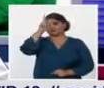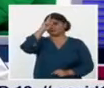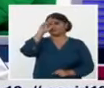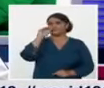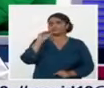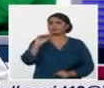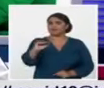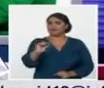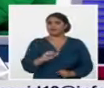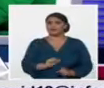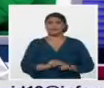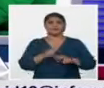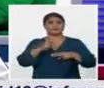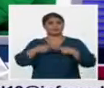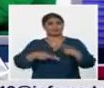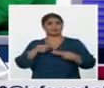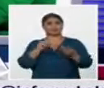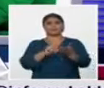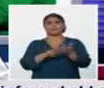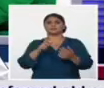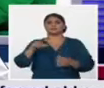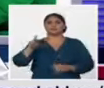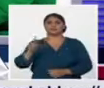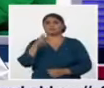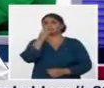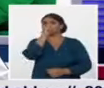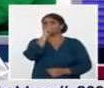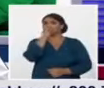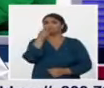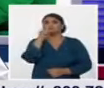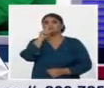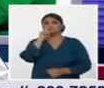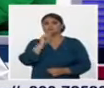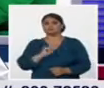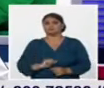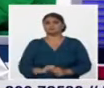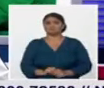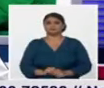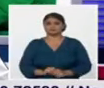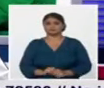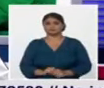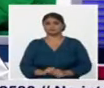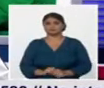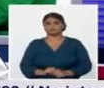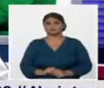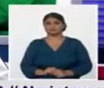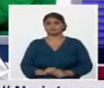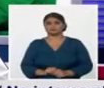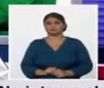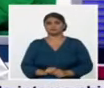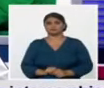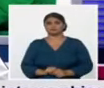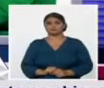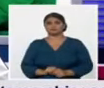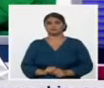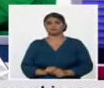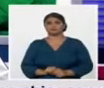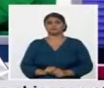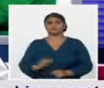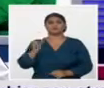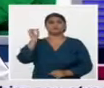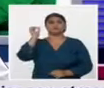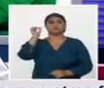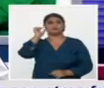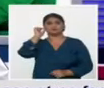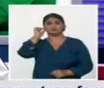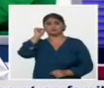diagnóstico de COVID, o sea, se hizo el diagnóstico, ingresó, se hizo cesárea en un momento determinado,